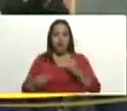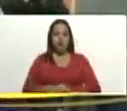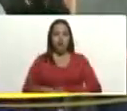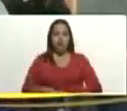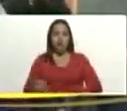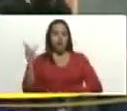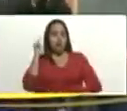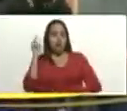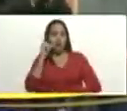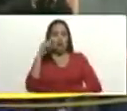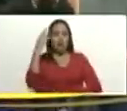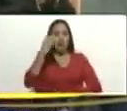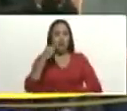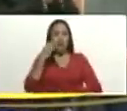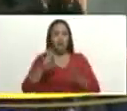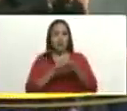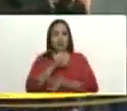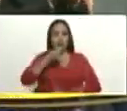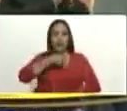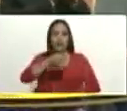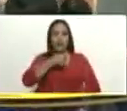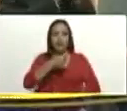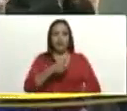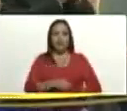la muchachada del periodismo.